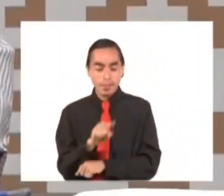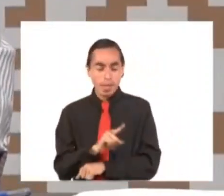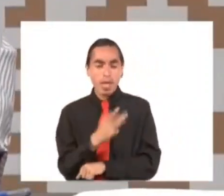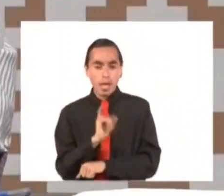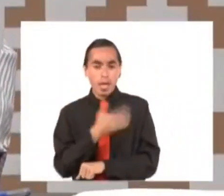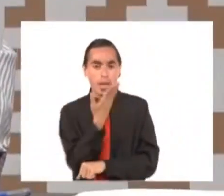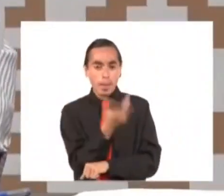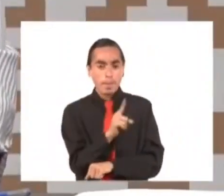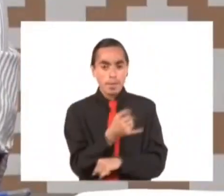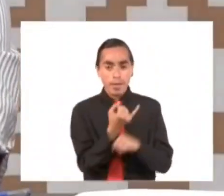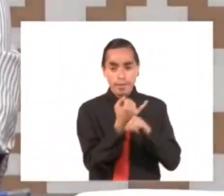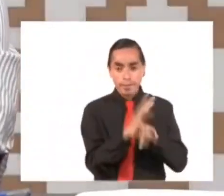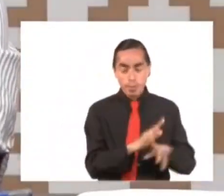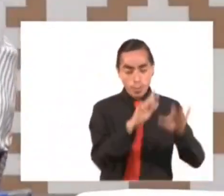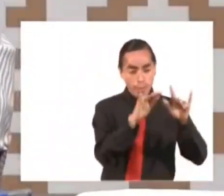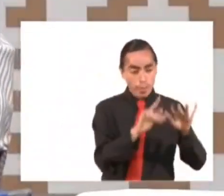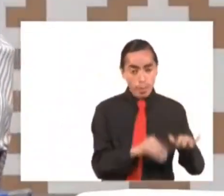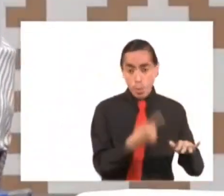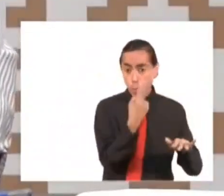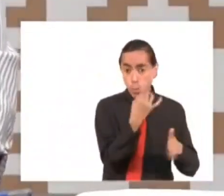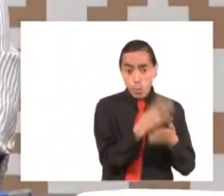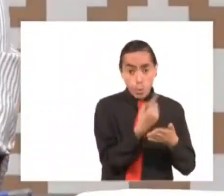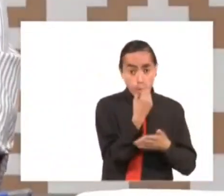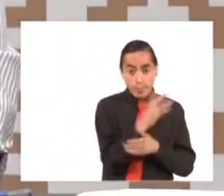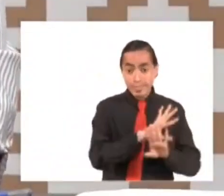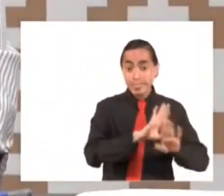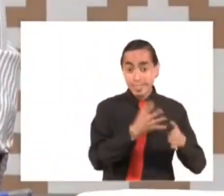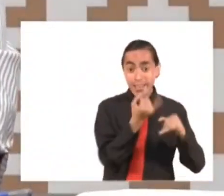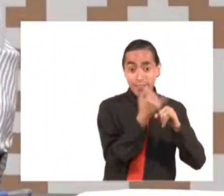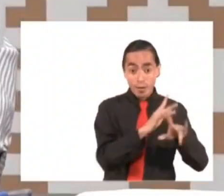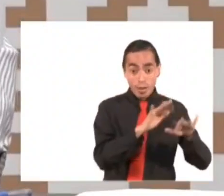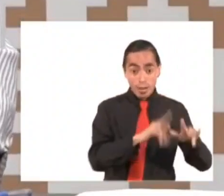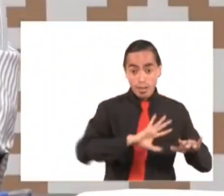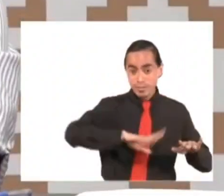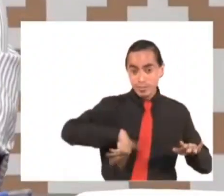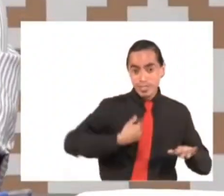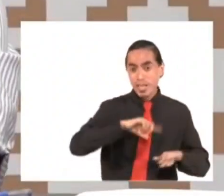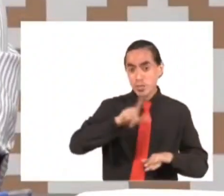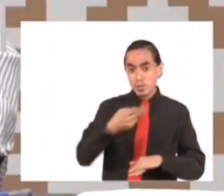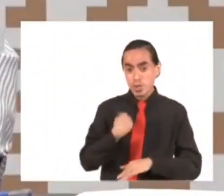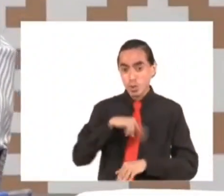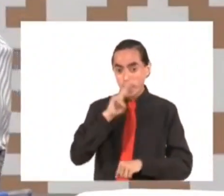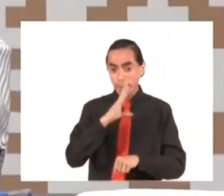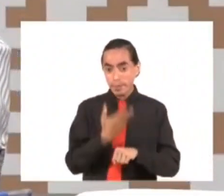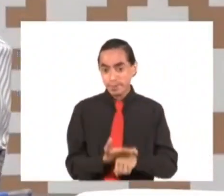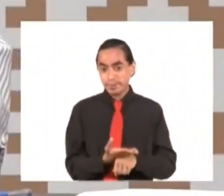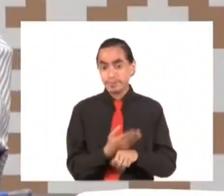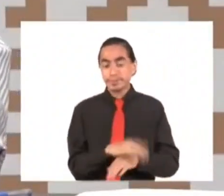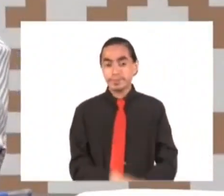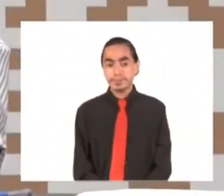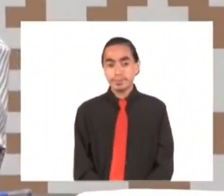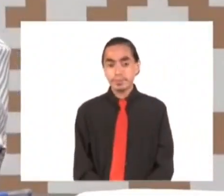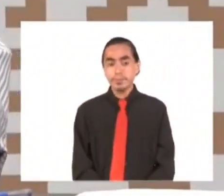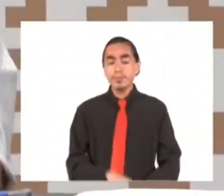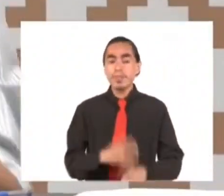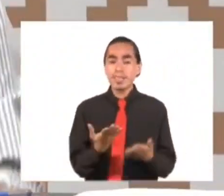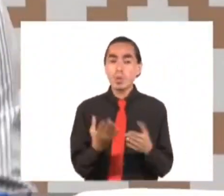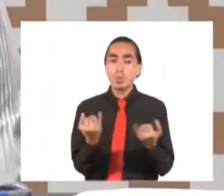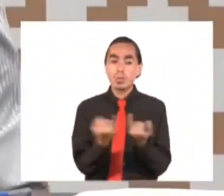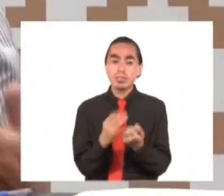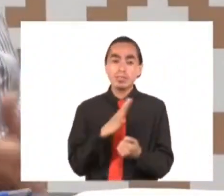y nosotros encargarnos del resto. En tercer lugar, el gobierno también pide muchas veces información y requisitos que ya